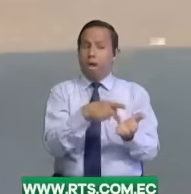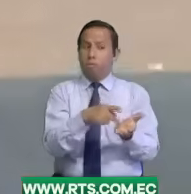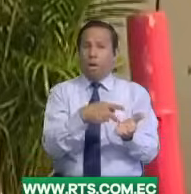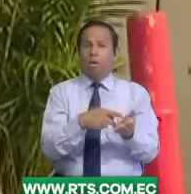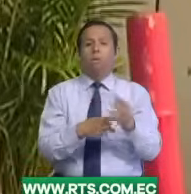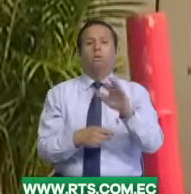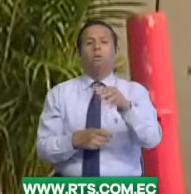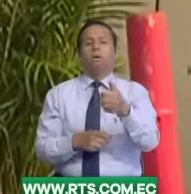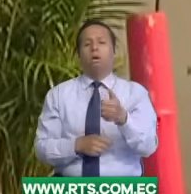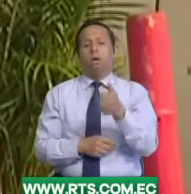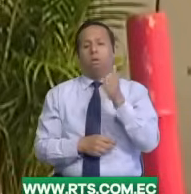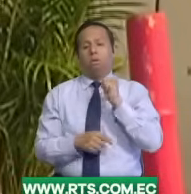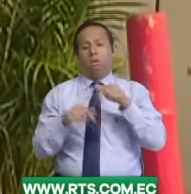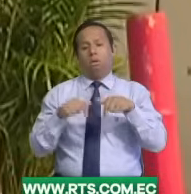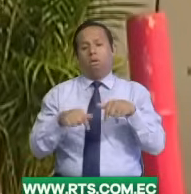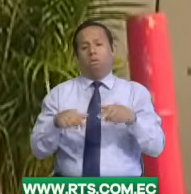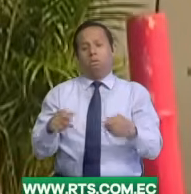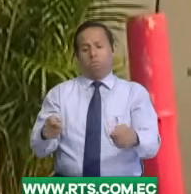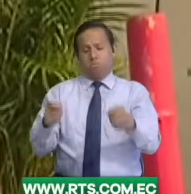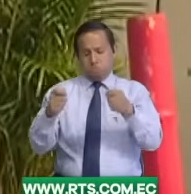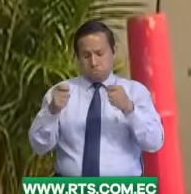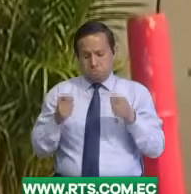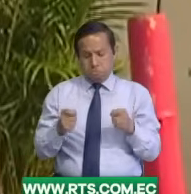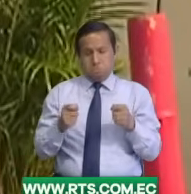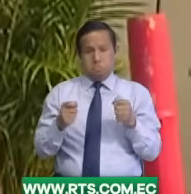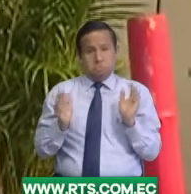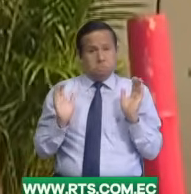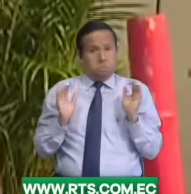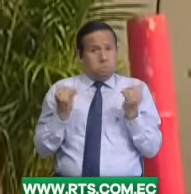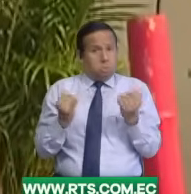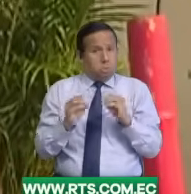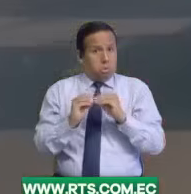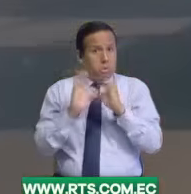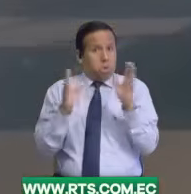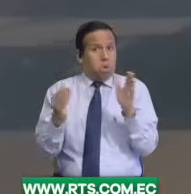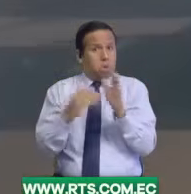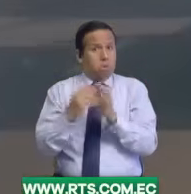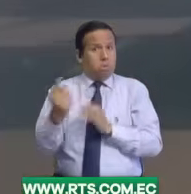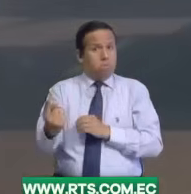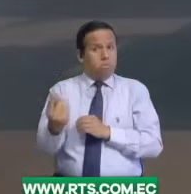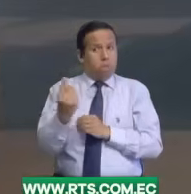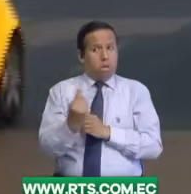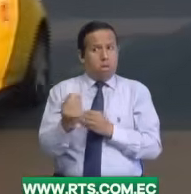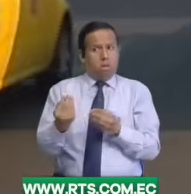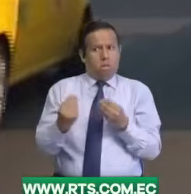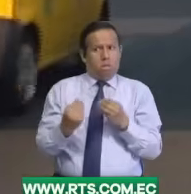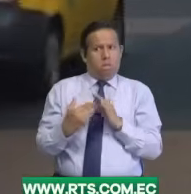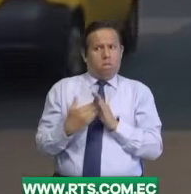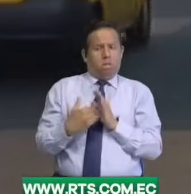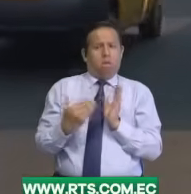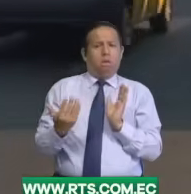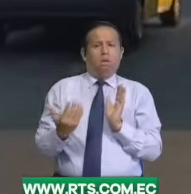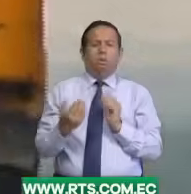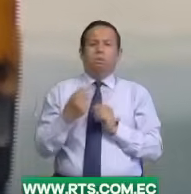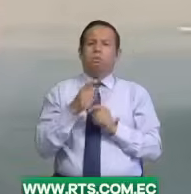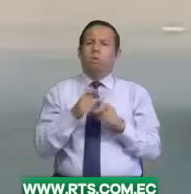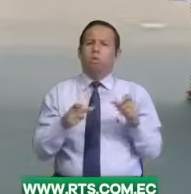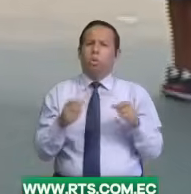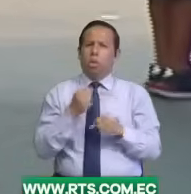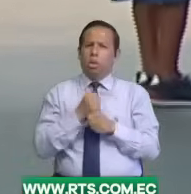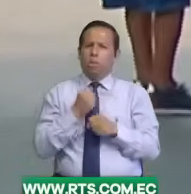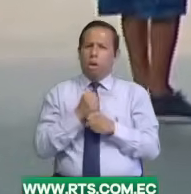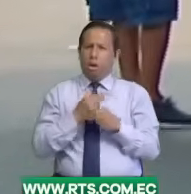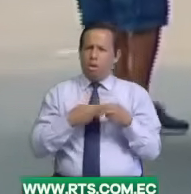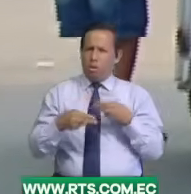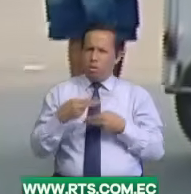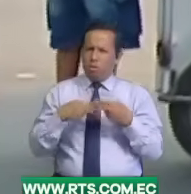dejaron el panfleto, aquí lo dejaron y hoy en la mañana vinieron otra vez. Comerciantes y habitantes del sector mencionan que en la zona no